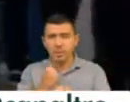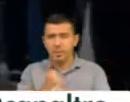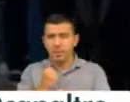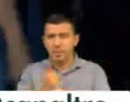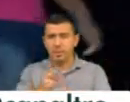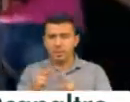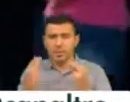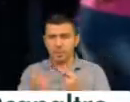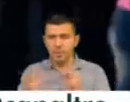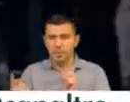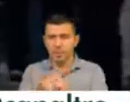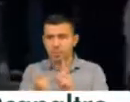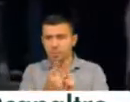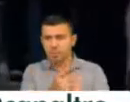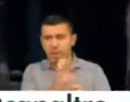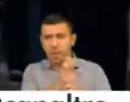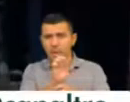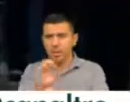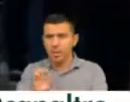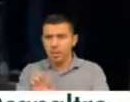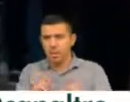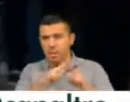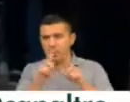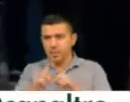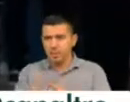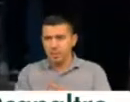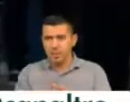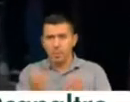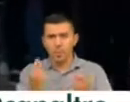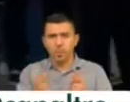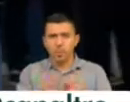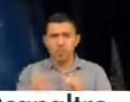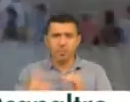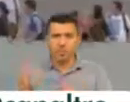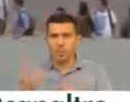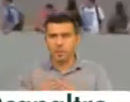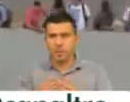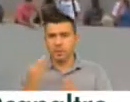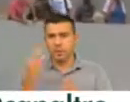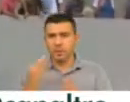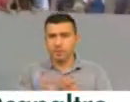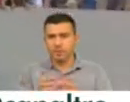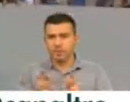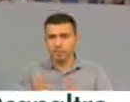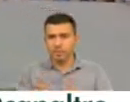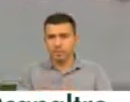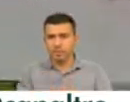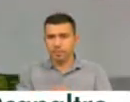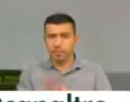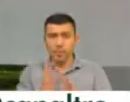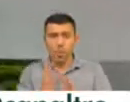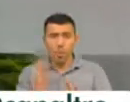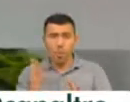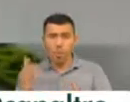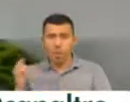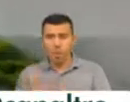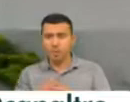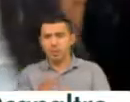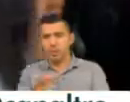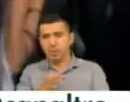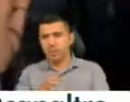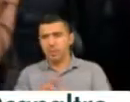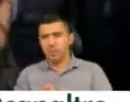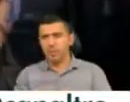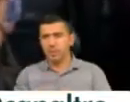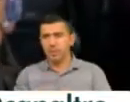distintas entidades que brindarán una oportunidad laboral a más de 3,000 personas. Con largas filas desde muy temprano, miles de